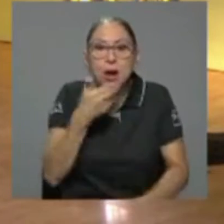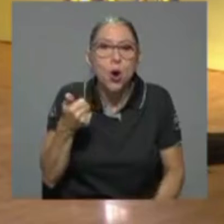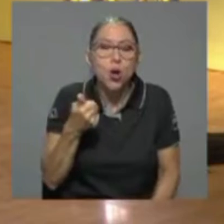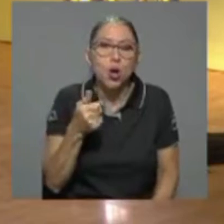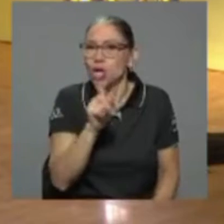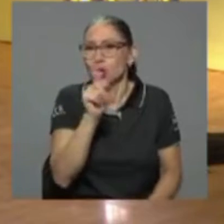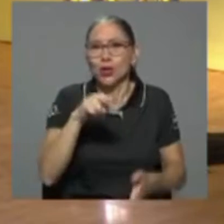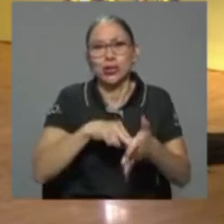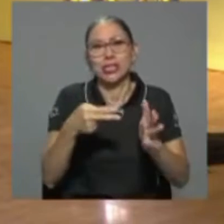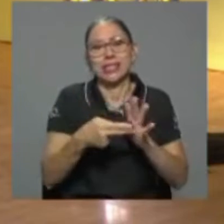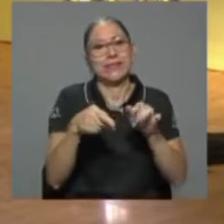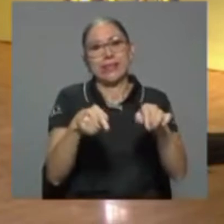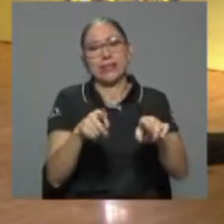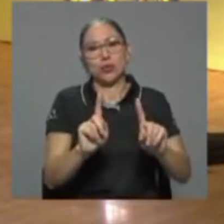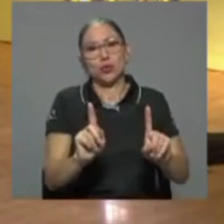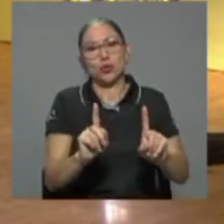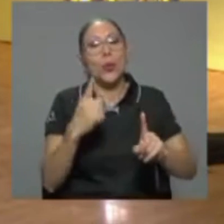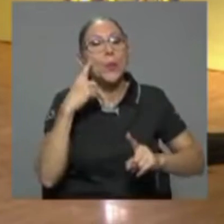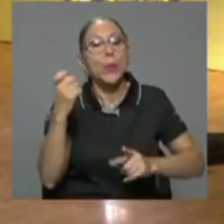de estos efectos